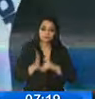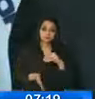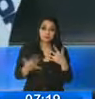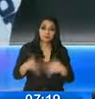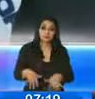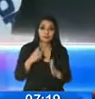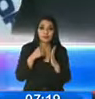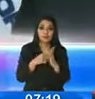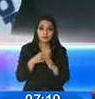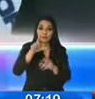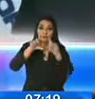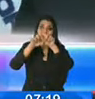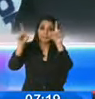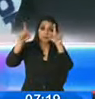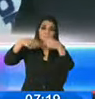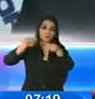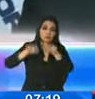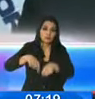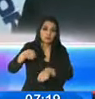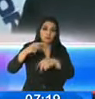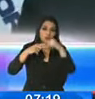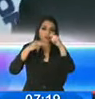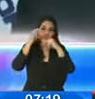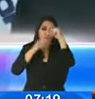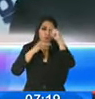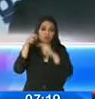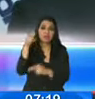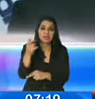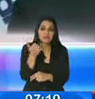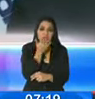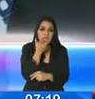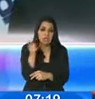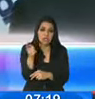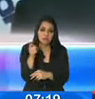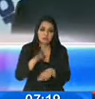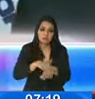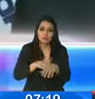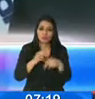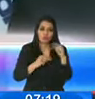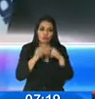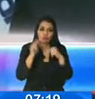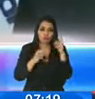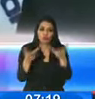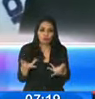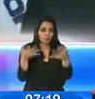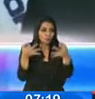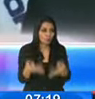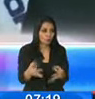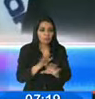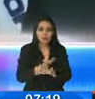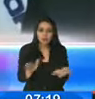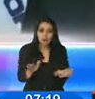la contratista que nosotros consideramos fallida no ha cumplido satisfactoriamente con nosotros, vamos